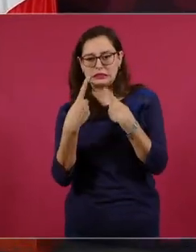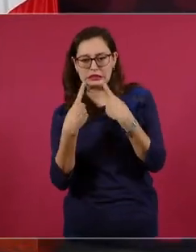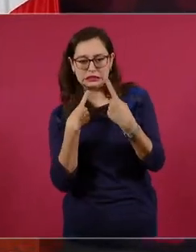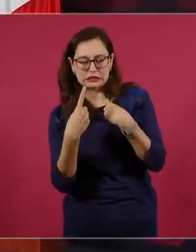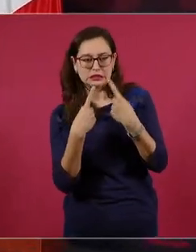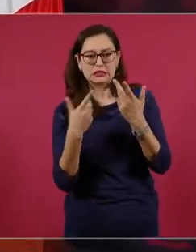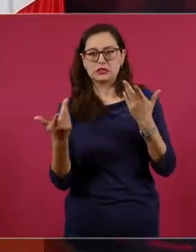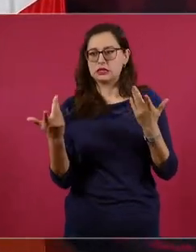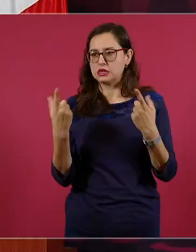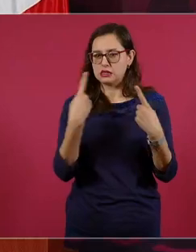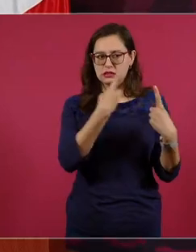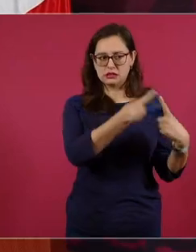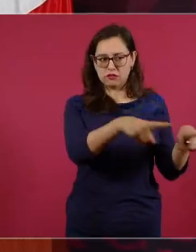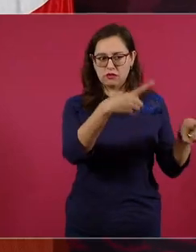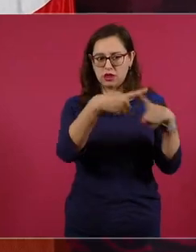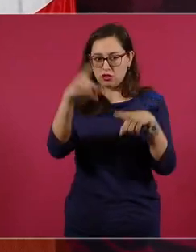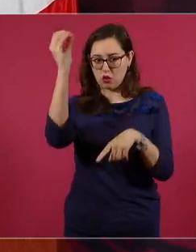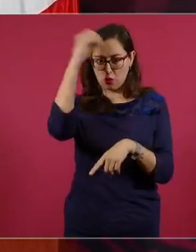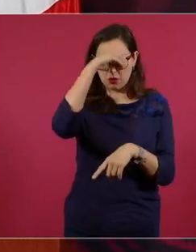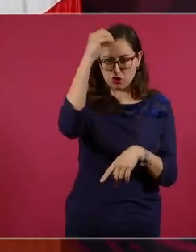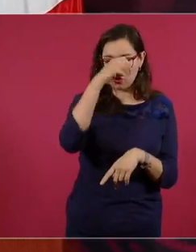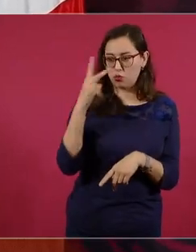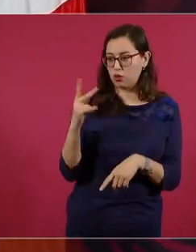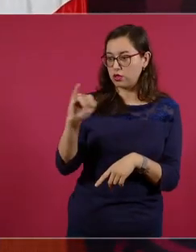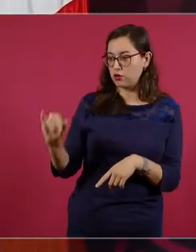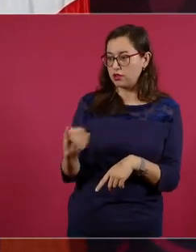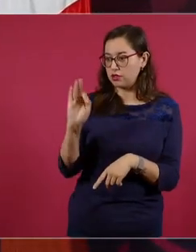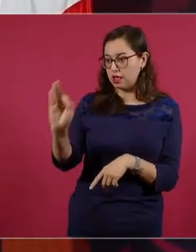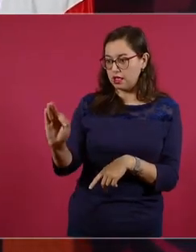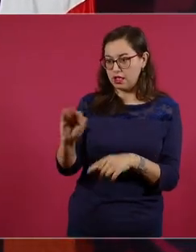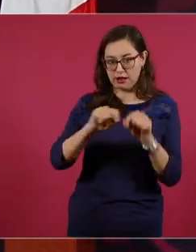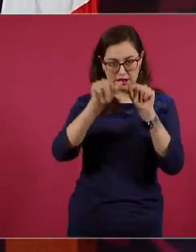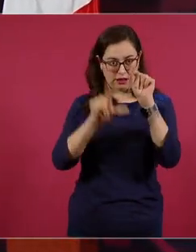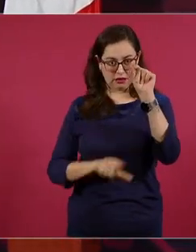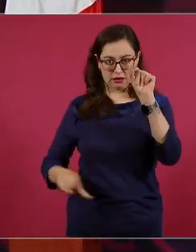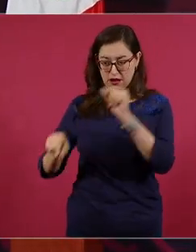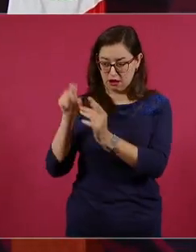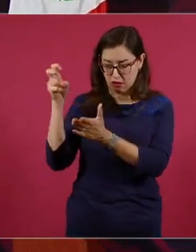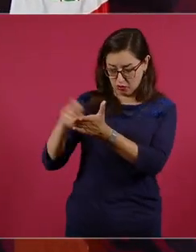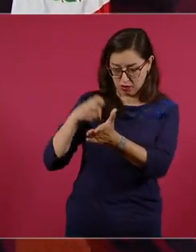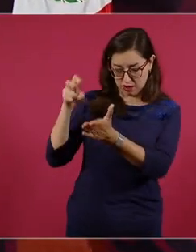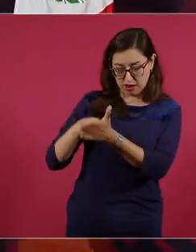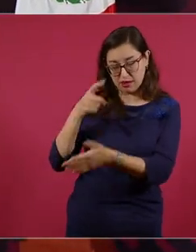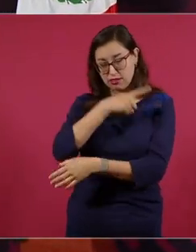sobre la reforma al Poder Judicial.